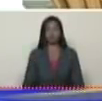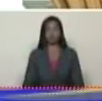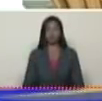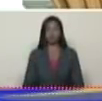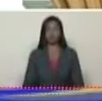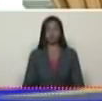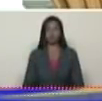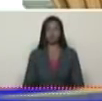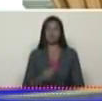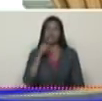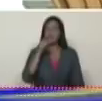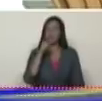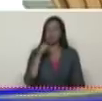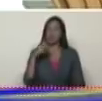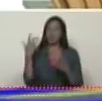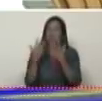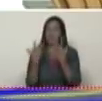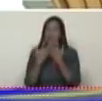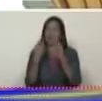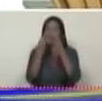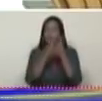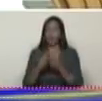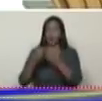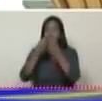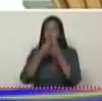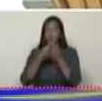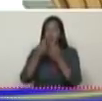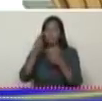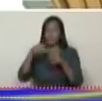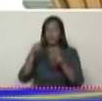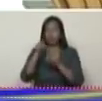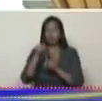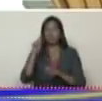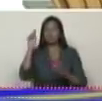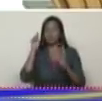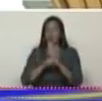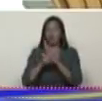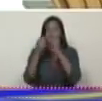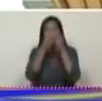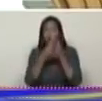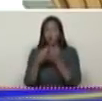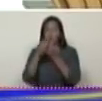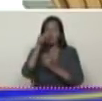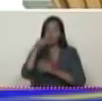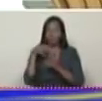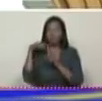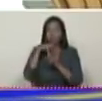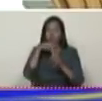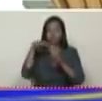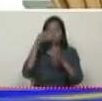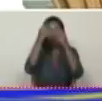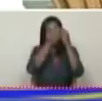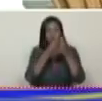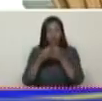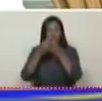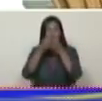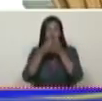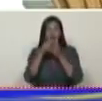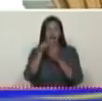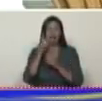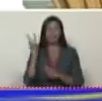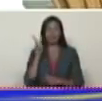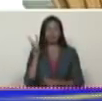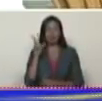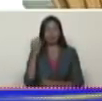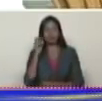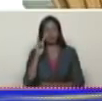producto, bueno, de una guerra económica brutal, pero sobre todo producto del bloqueo económico, de la persecución financiera. Y Venezuela debe